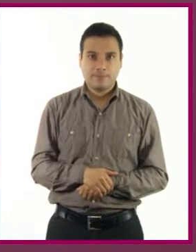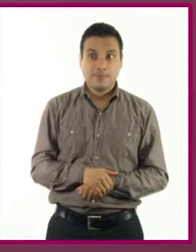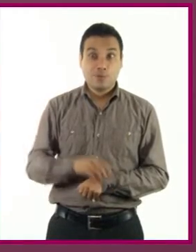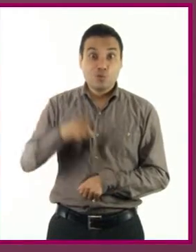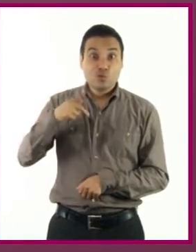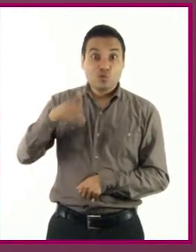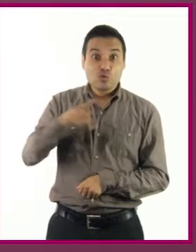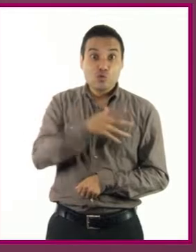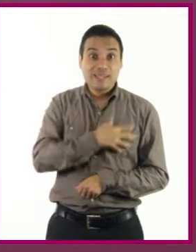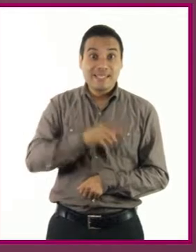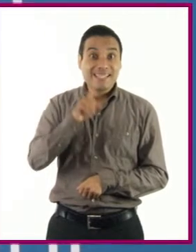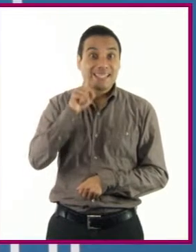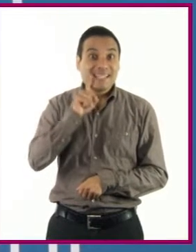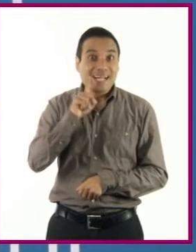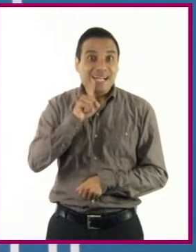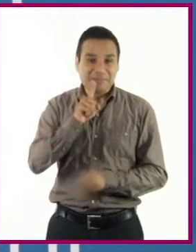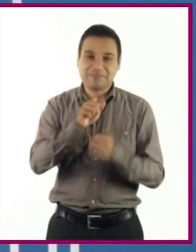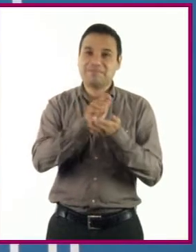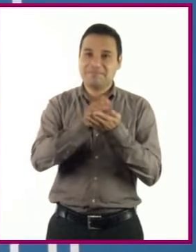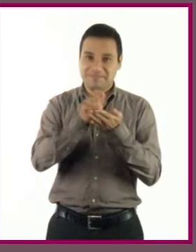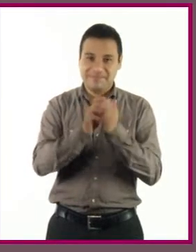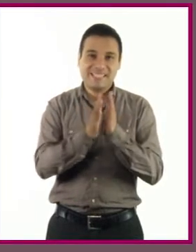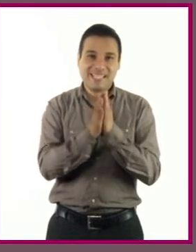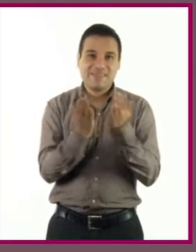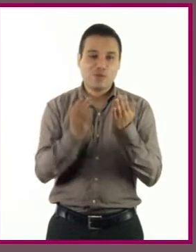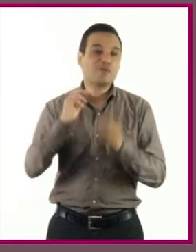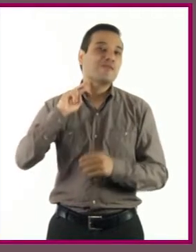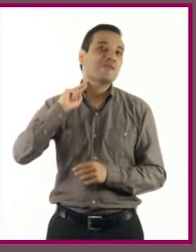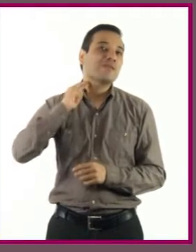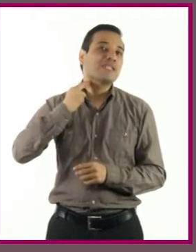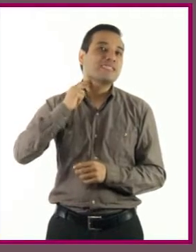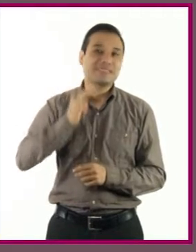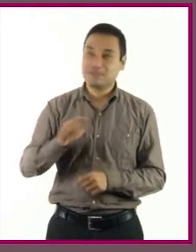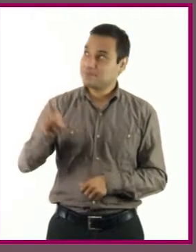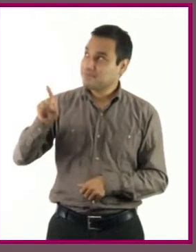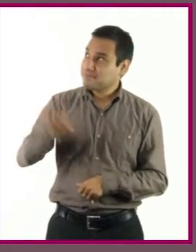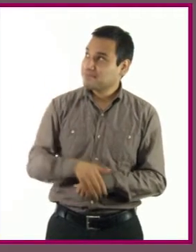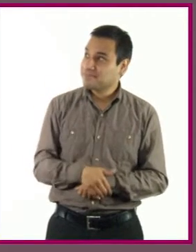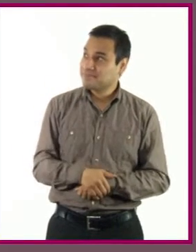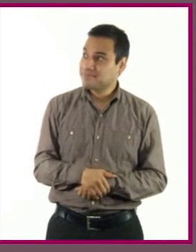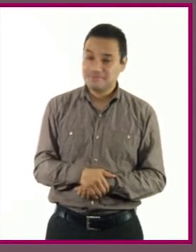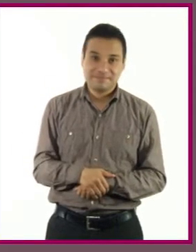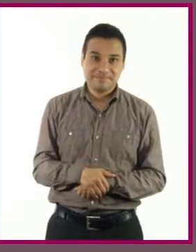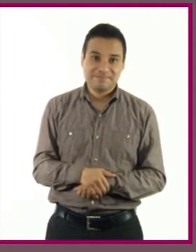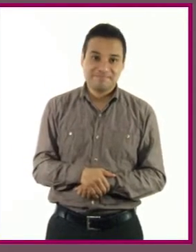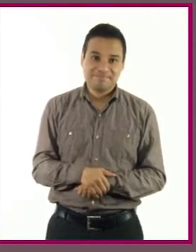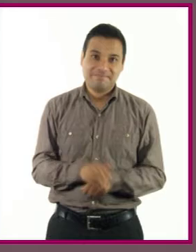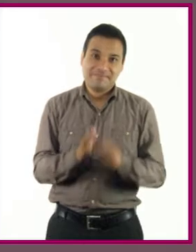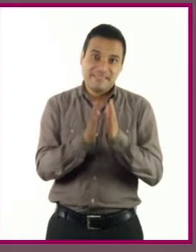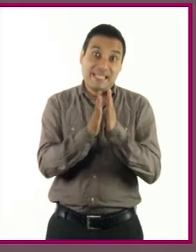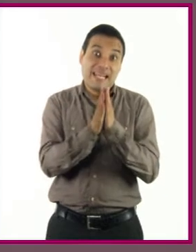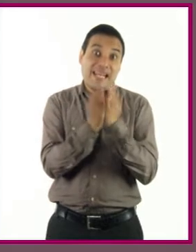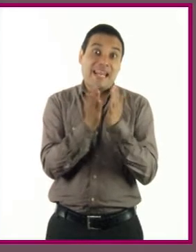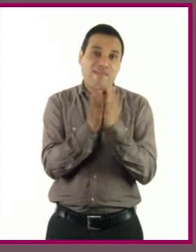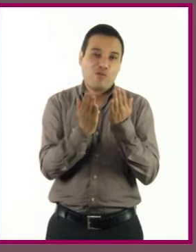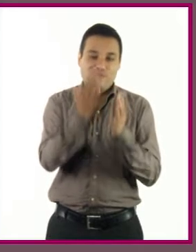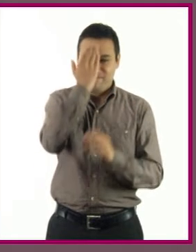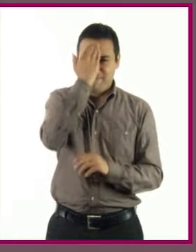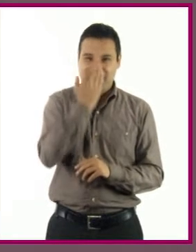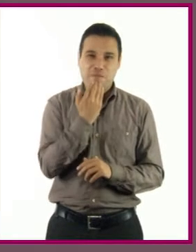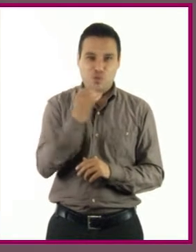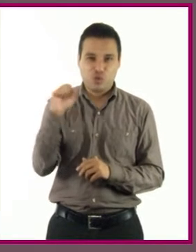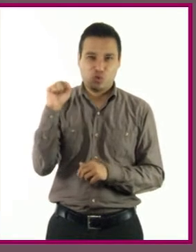de Frankenstein, ¿cierto? Así es, Nadia. Frankenstein o El Prometeo Moderno es la obra más famosa de Mary